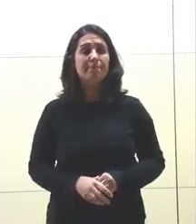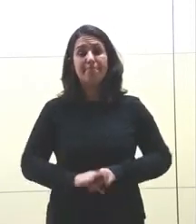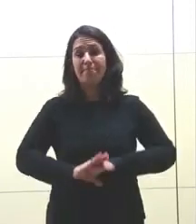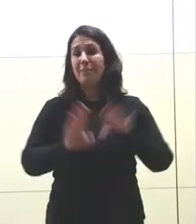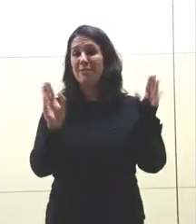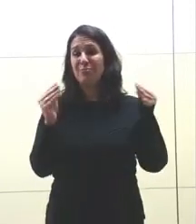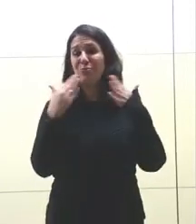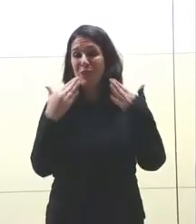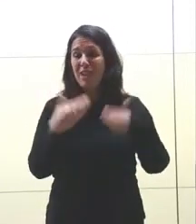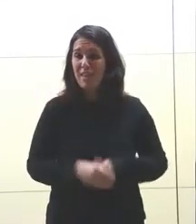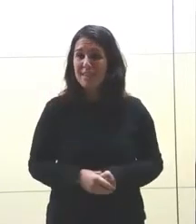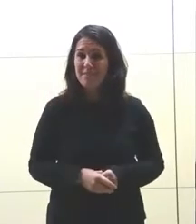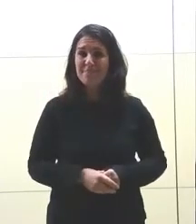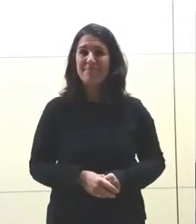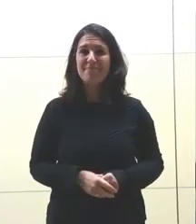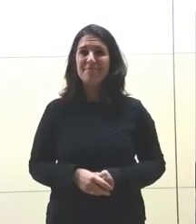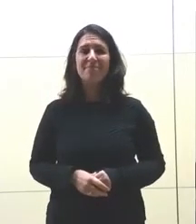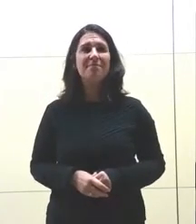todo. Muchas gracias.